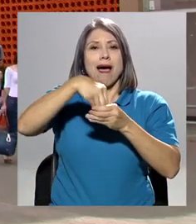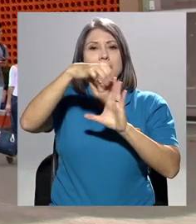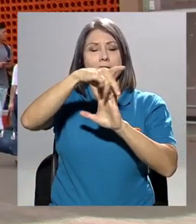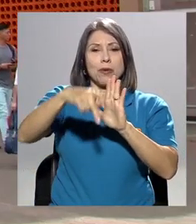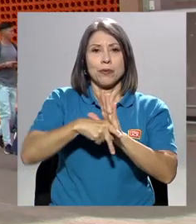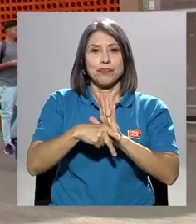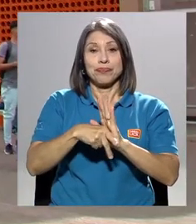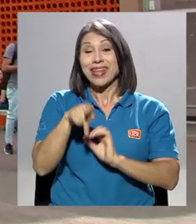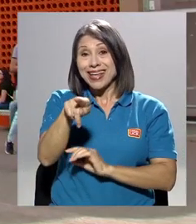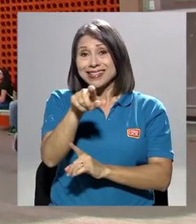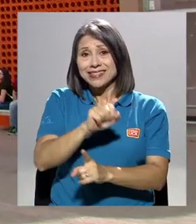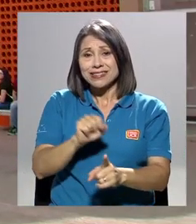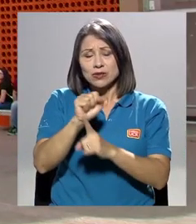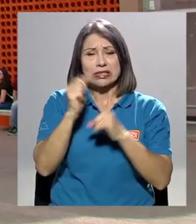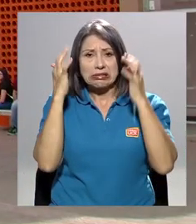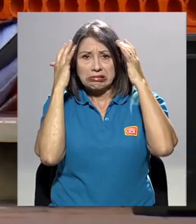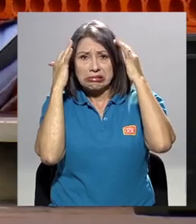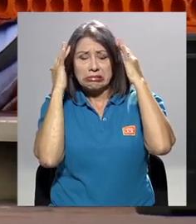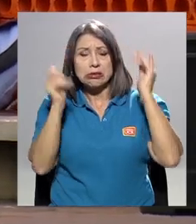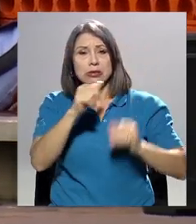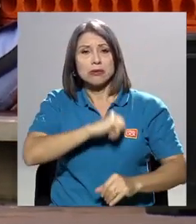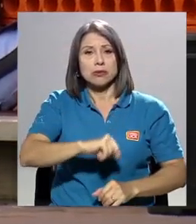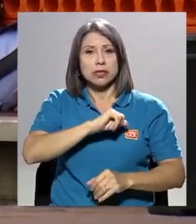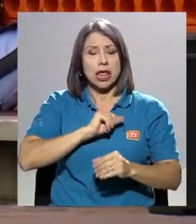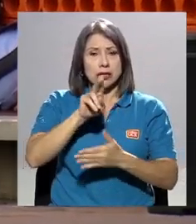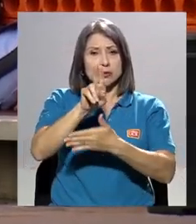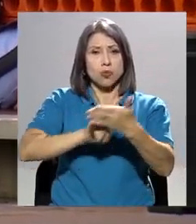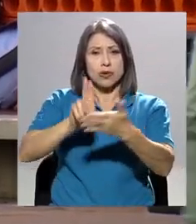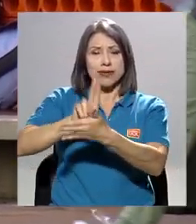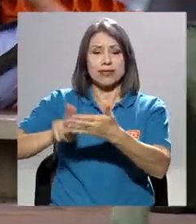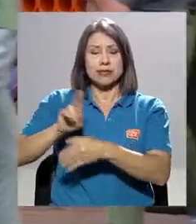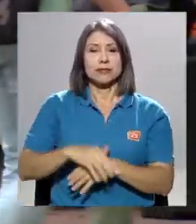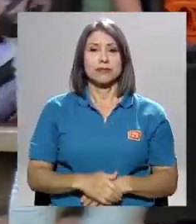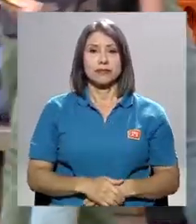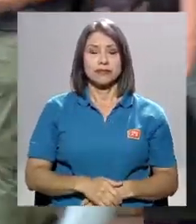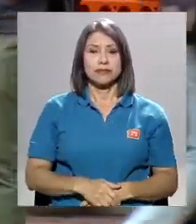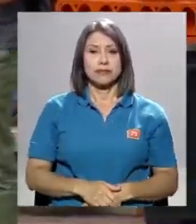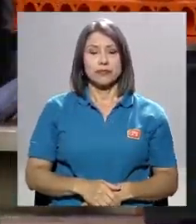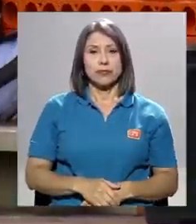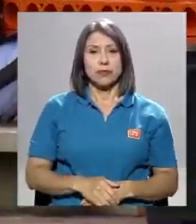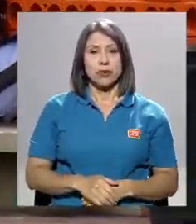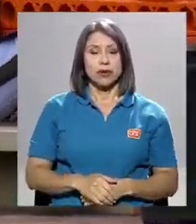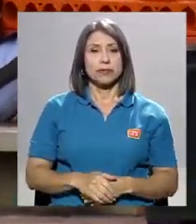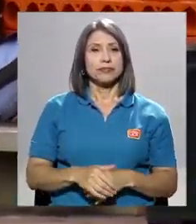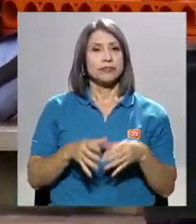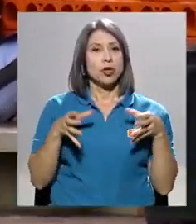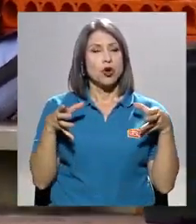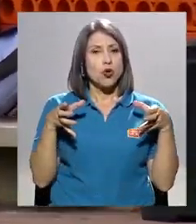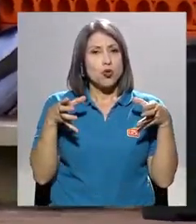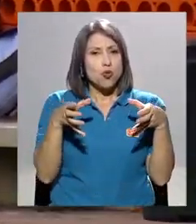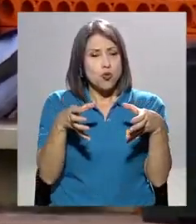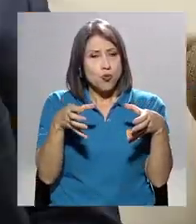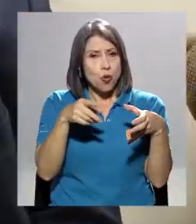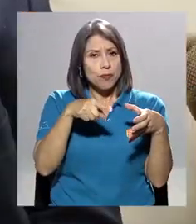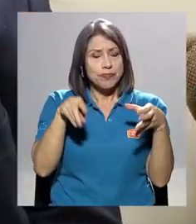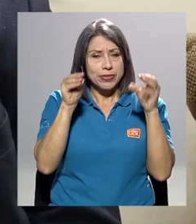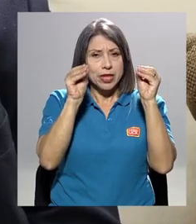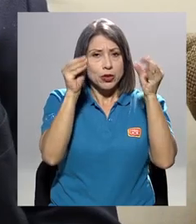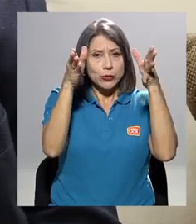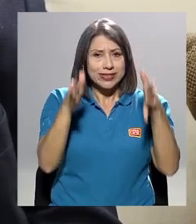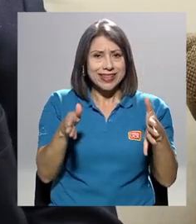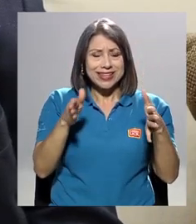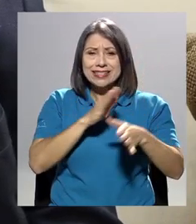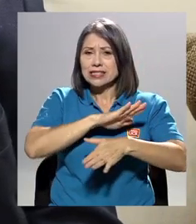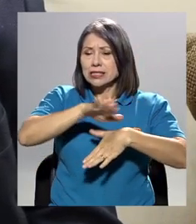ha generado preocupación en las autoridades universitarias. El grupo de docentes y todo el